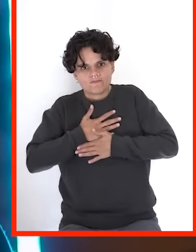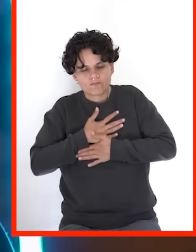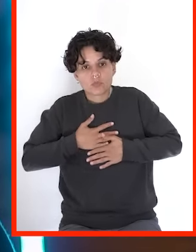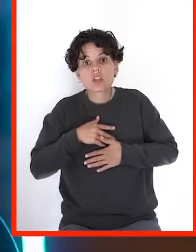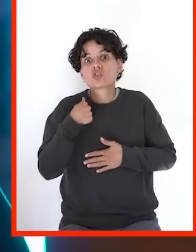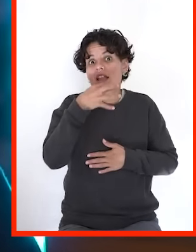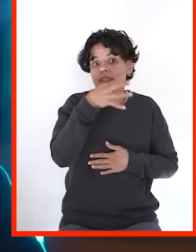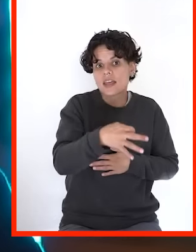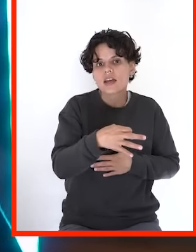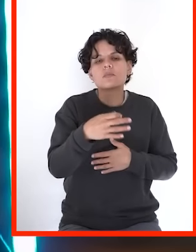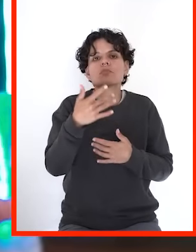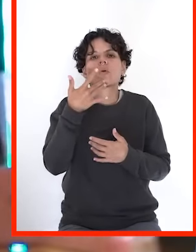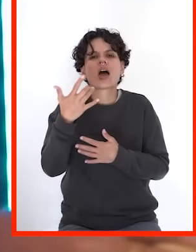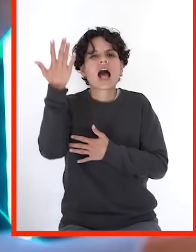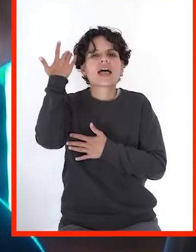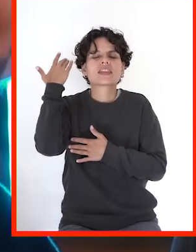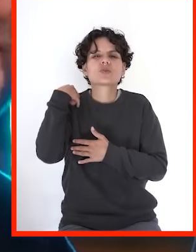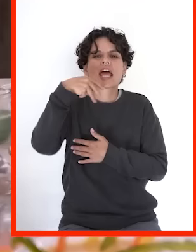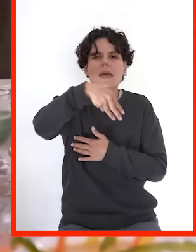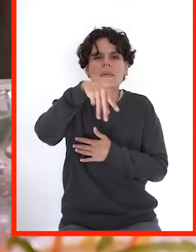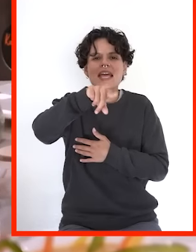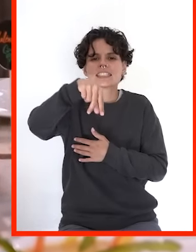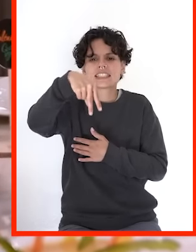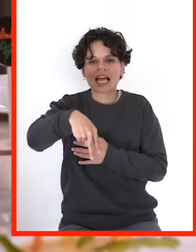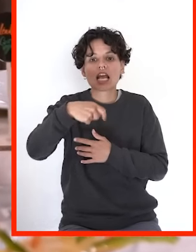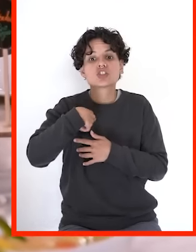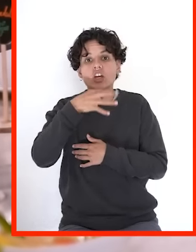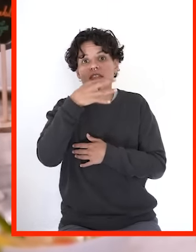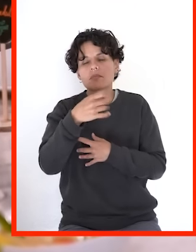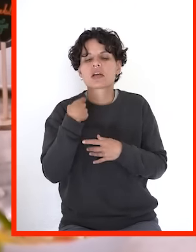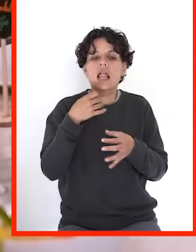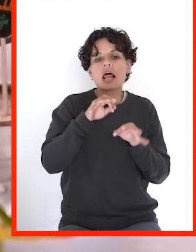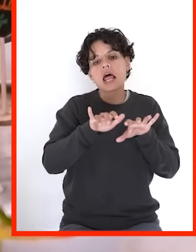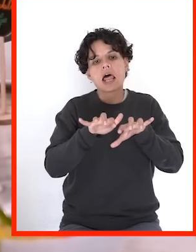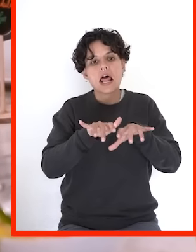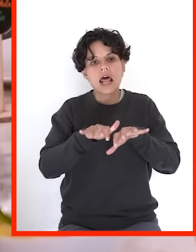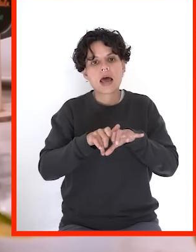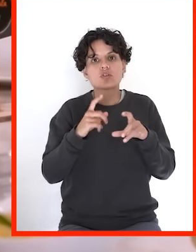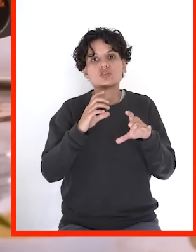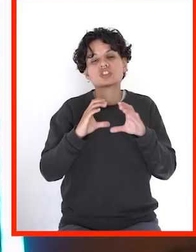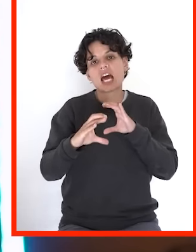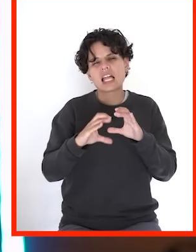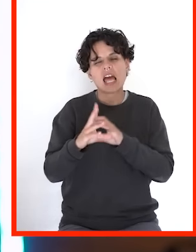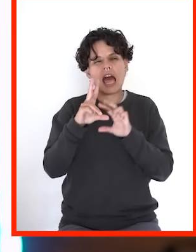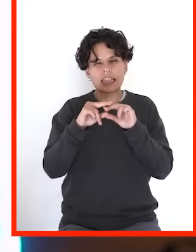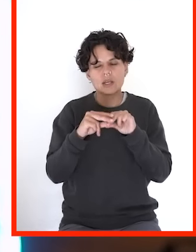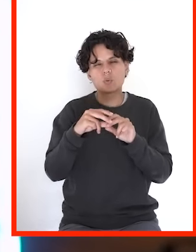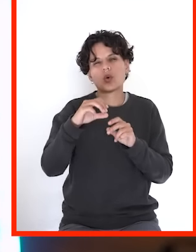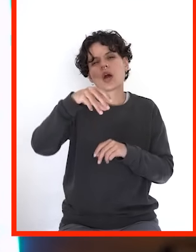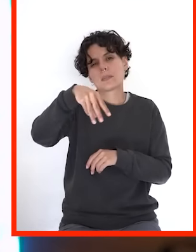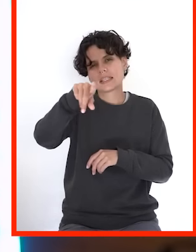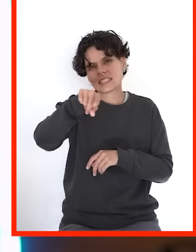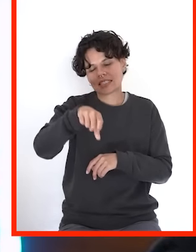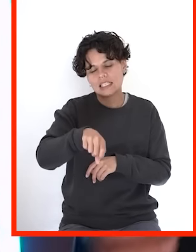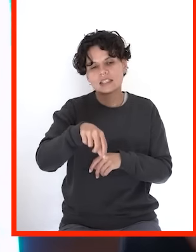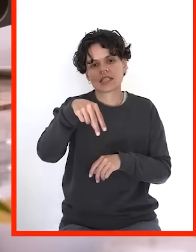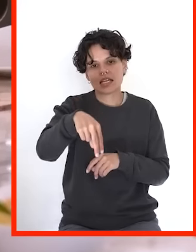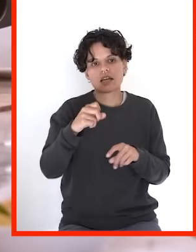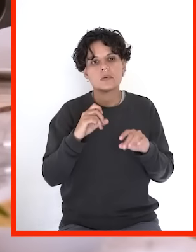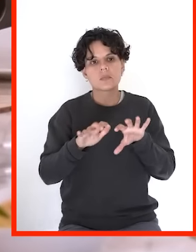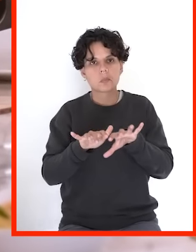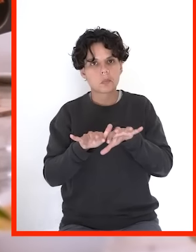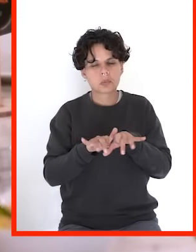realidad le dije por Messenger. Hermano, sé parte del grupo y todo. Y por Messenger, bonito. Sí, por Messenger le dije, mandando zumbido.